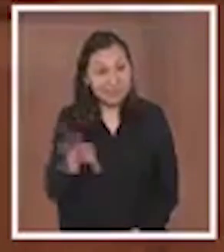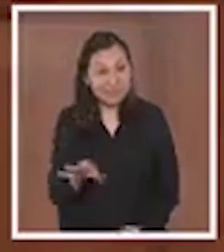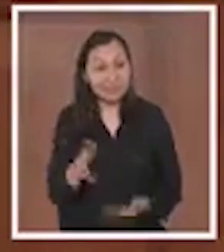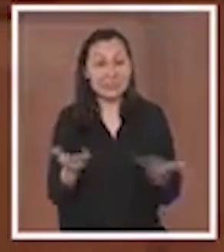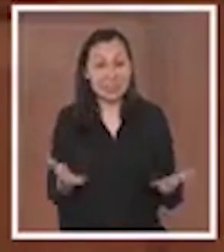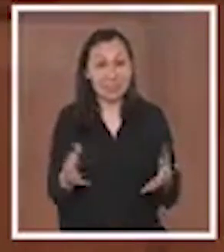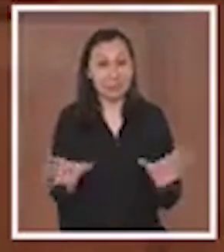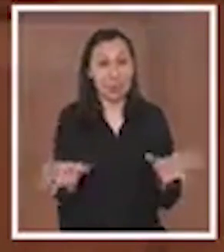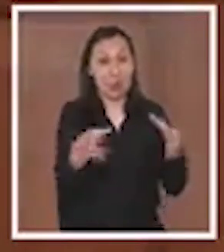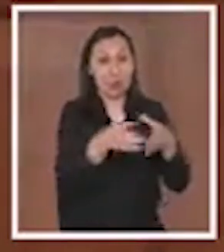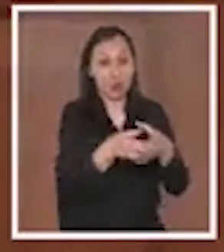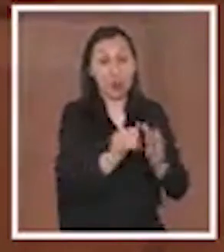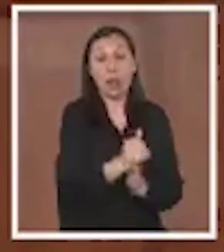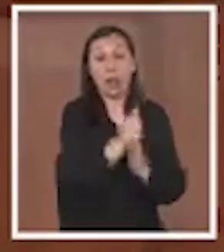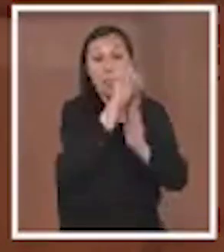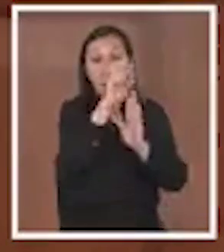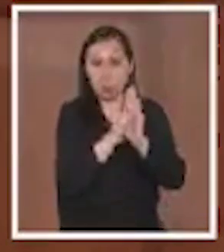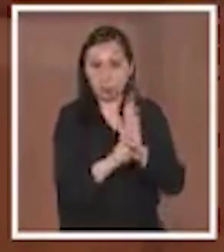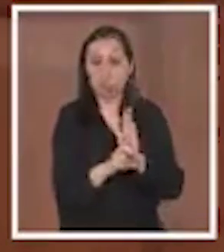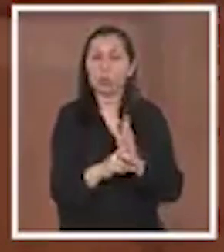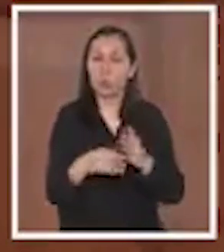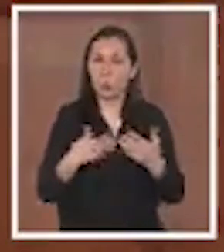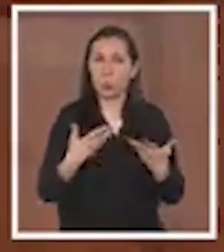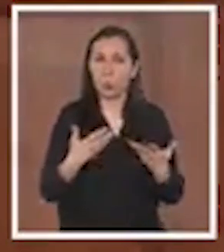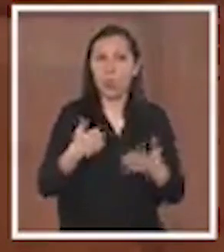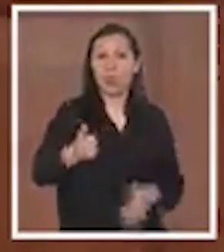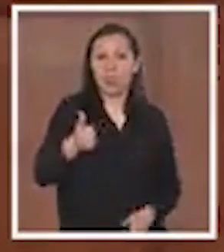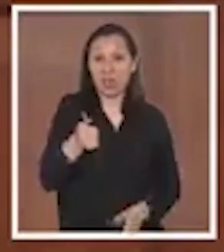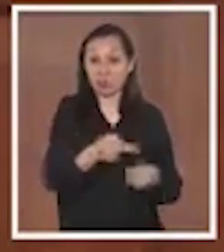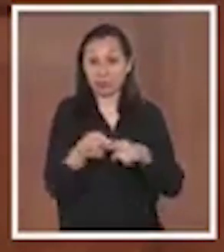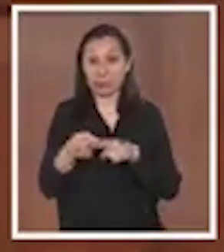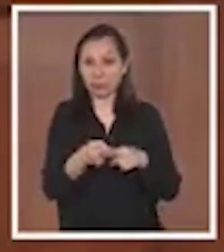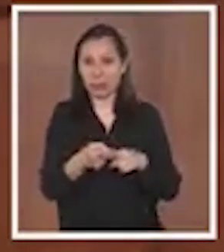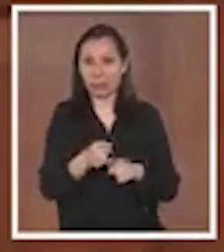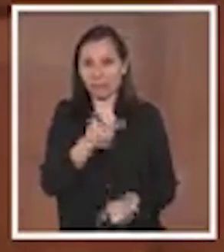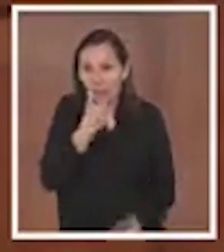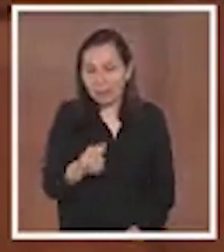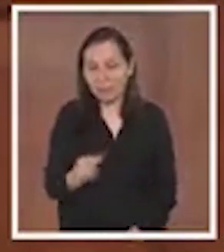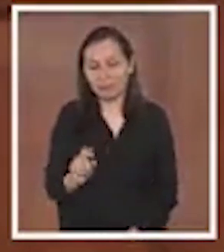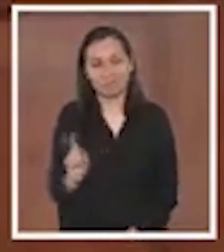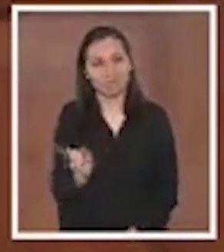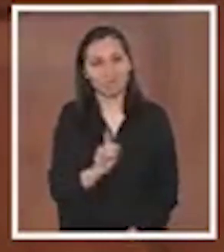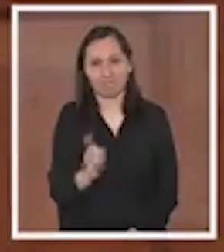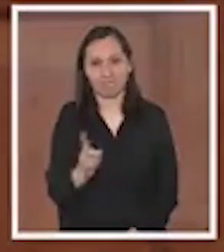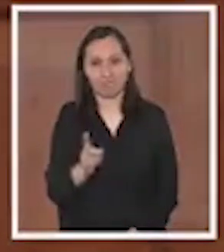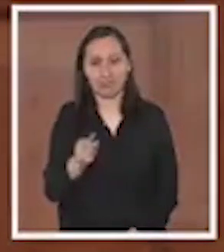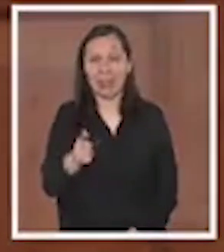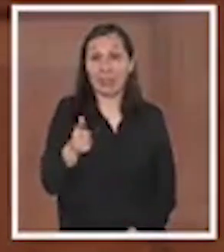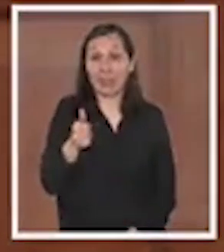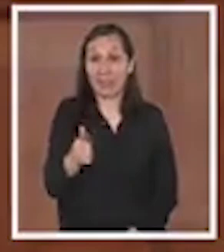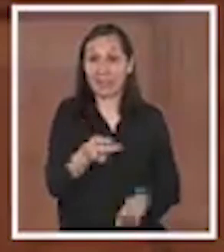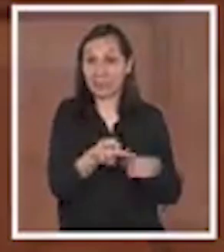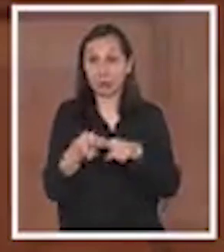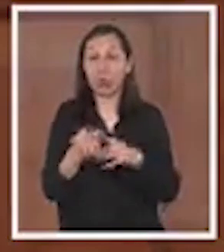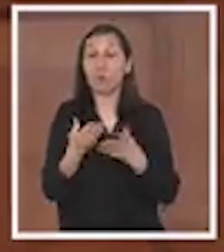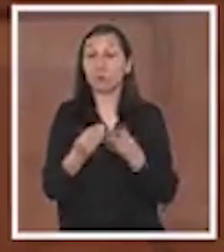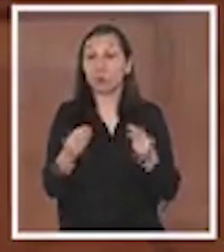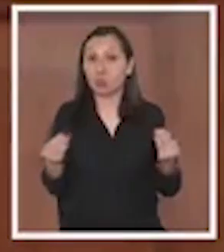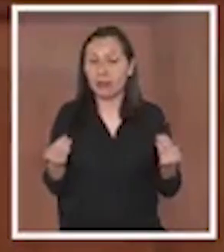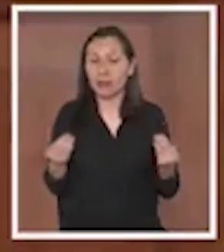levantar organizaciones y liderar proyectos también tiene un costo. Ser dirigente social no es fácil. Ser dirigente social no es fácil y muchas